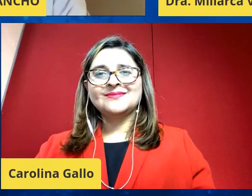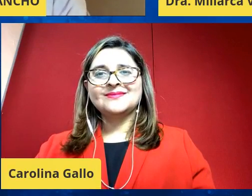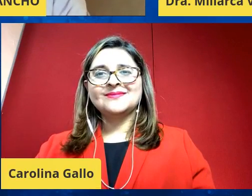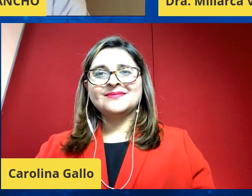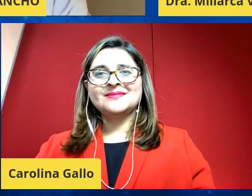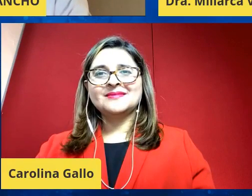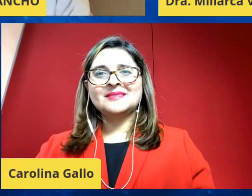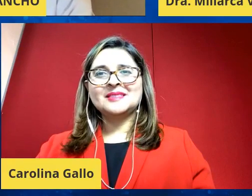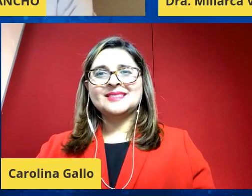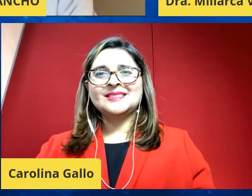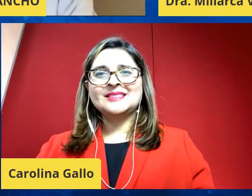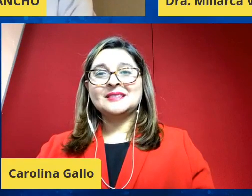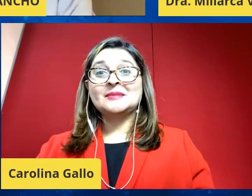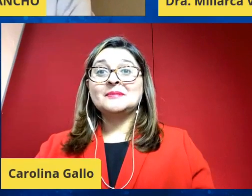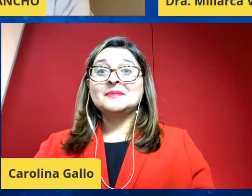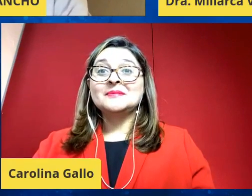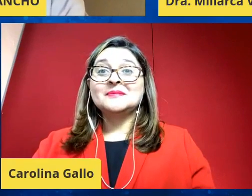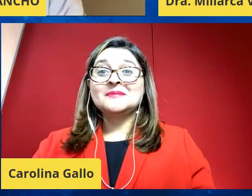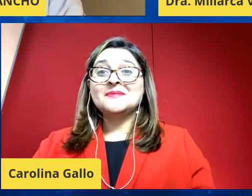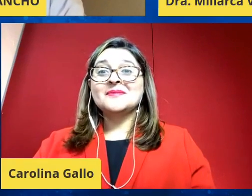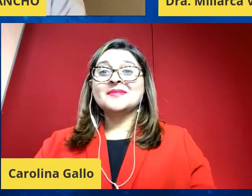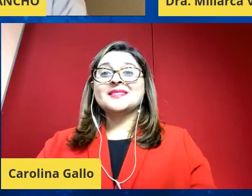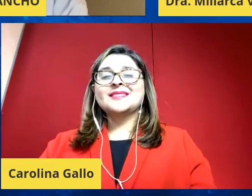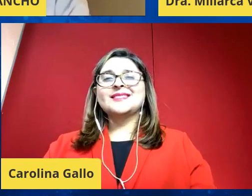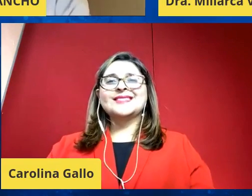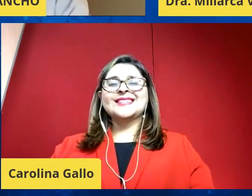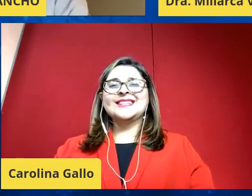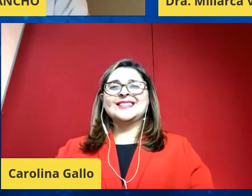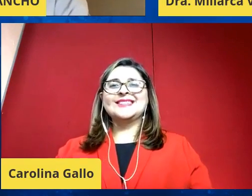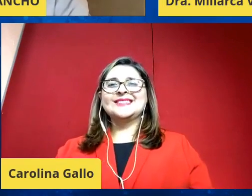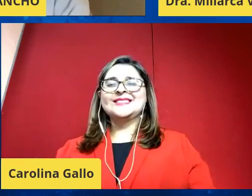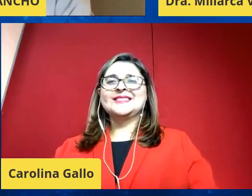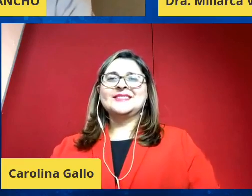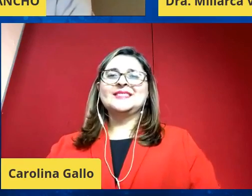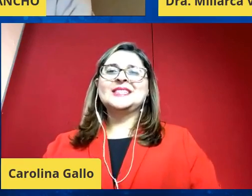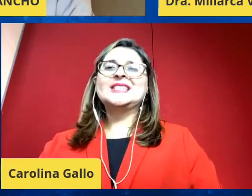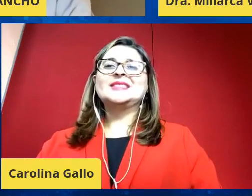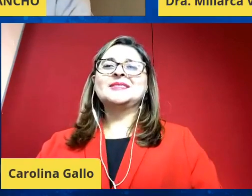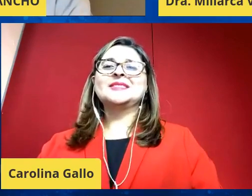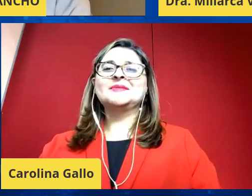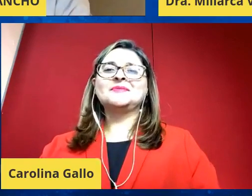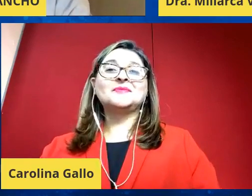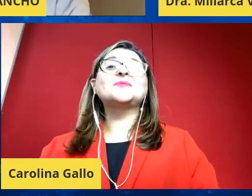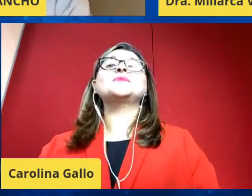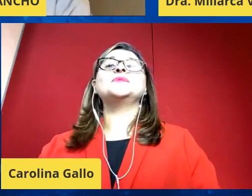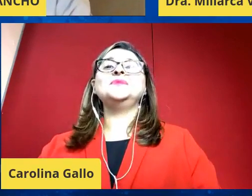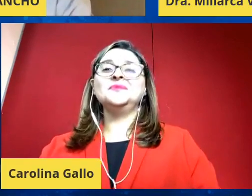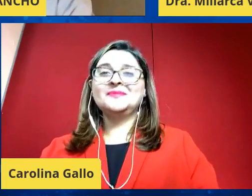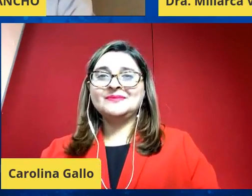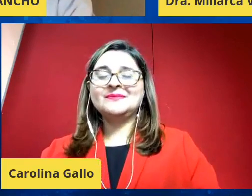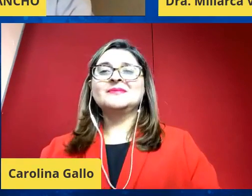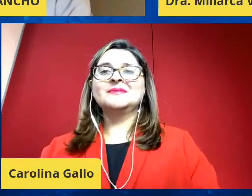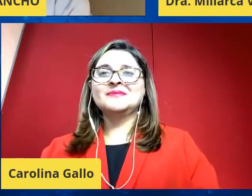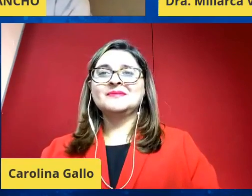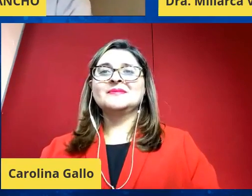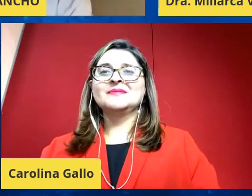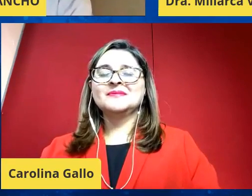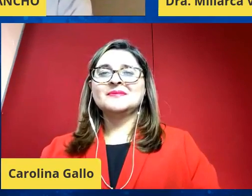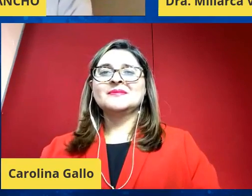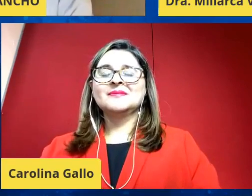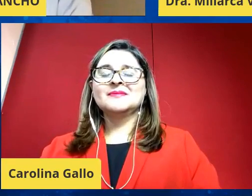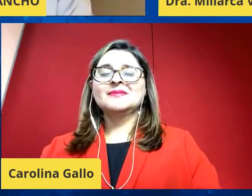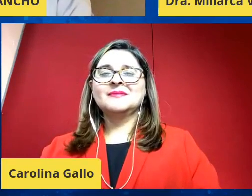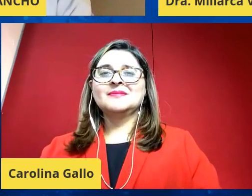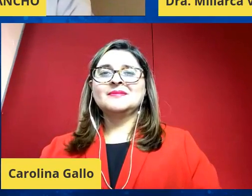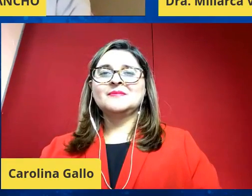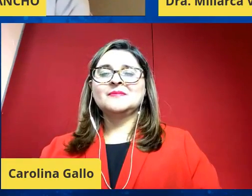¿esta piedra será un meteorito?, yo me cojo de hombro y le digo, no tengo idea, pregúntale a Millarca, que es la única persona que yo creo que te puede dar una respuesta